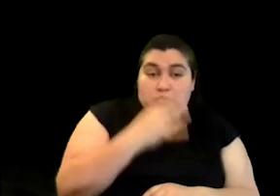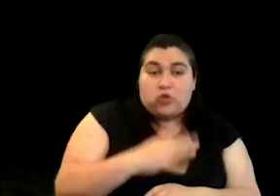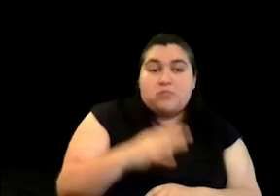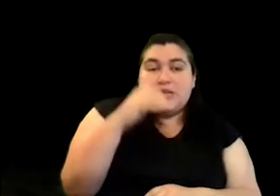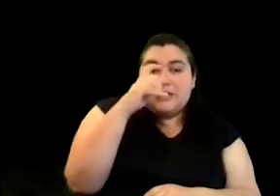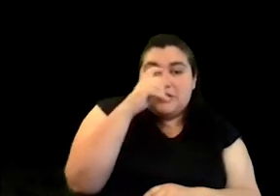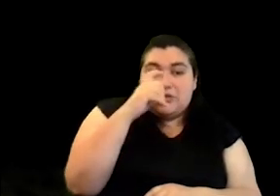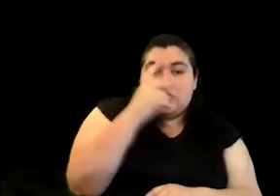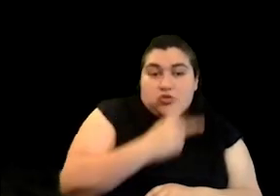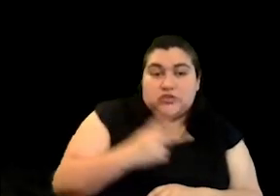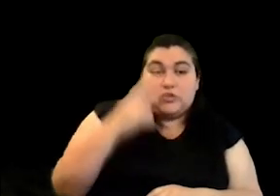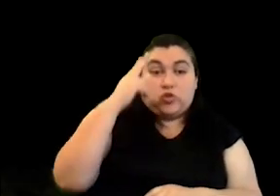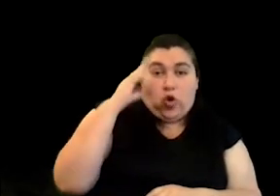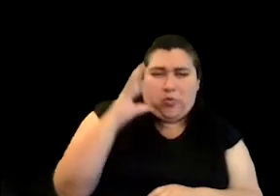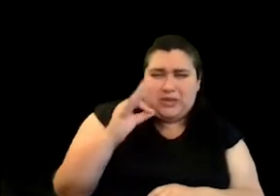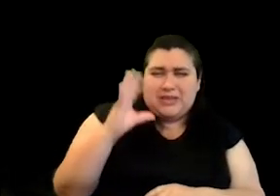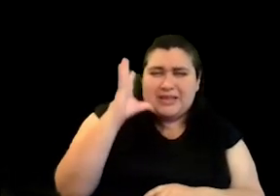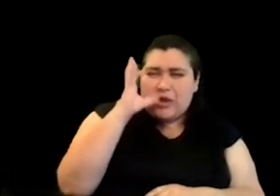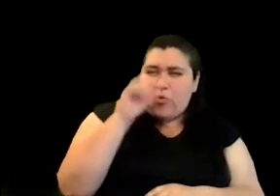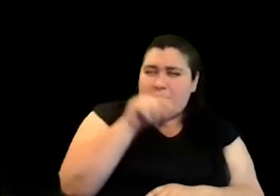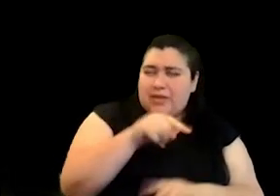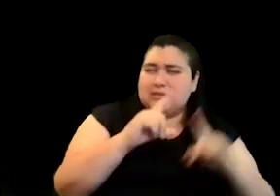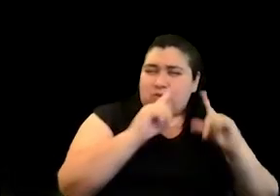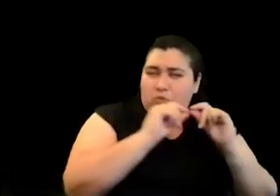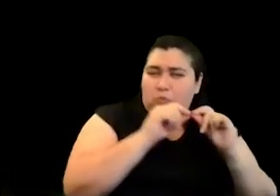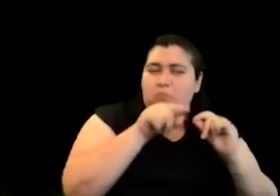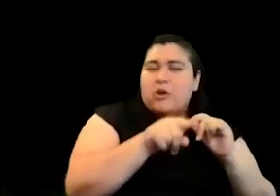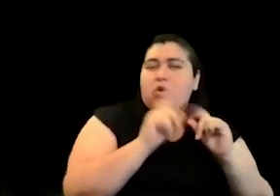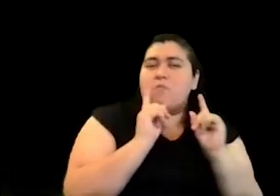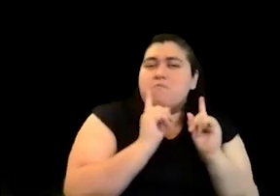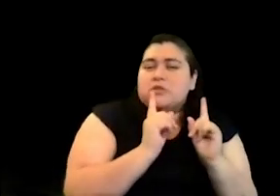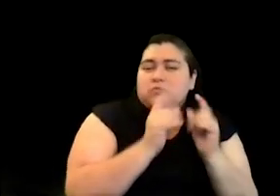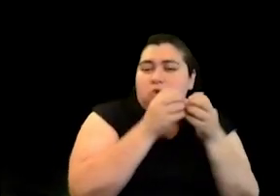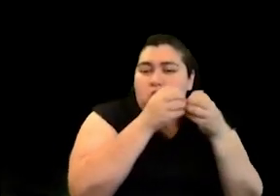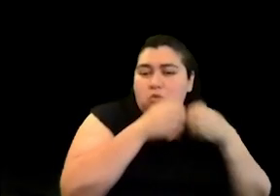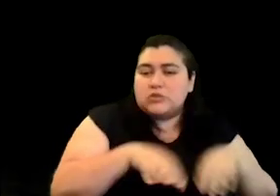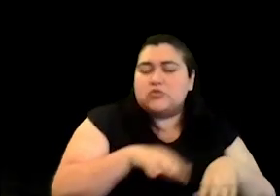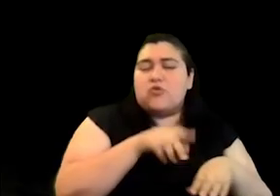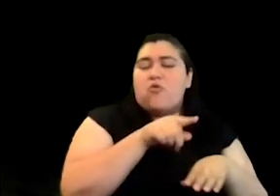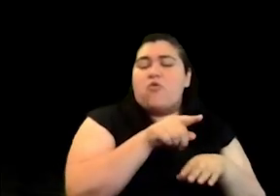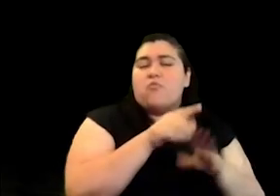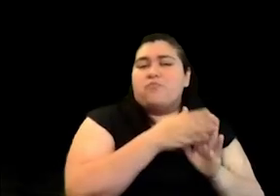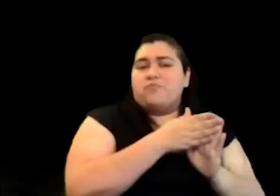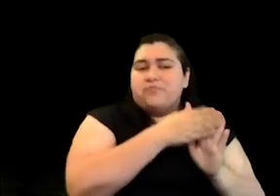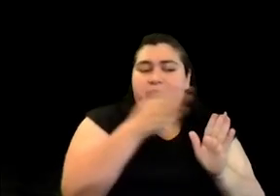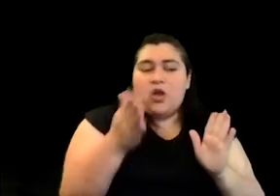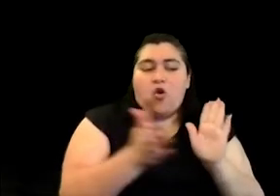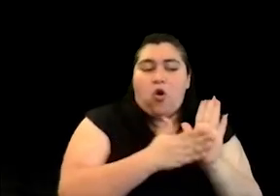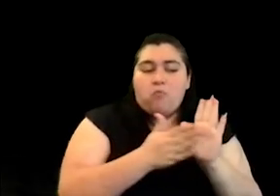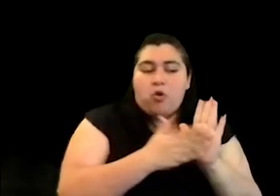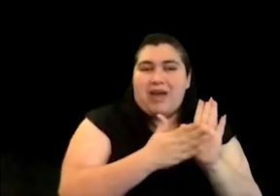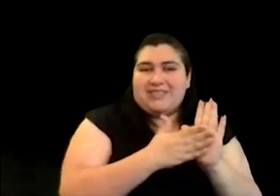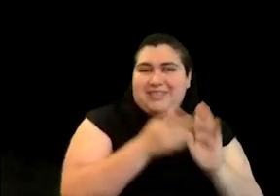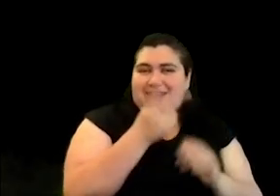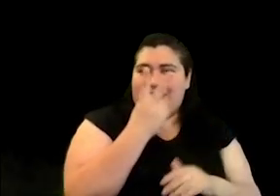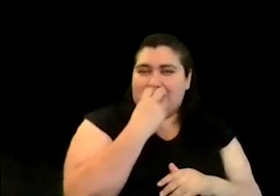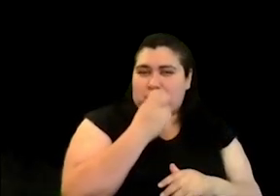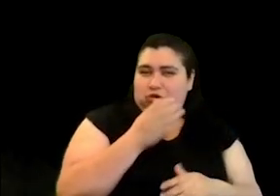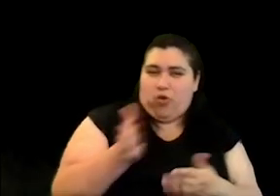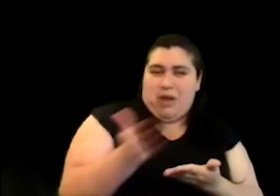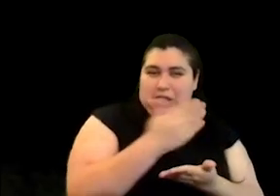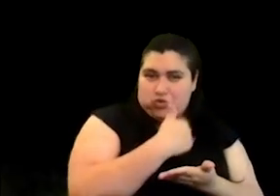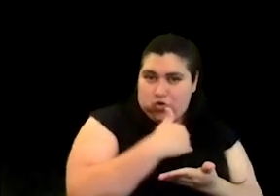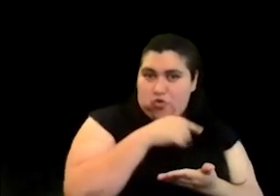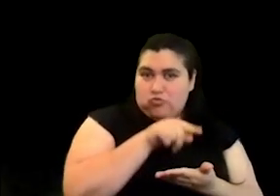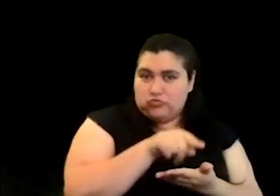que si recuerdan es la que puso en vigencia los comprobantes electrónicos para todos y